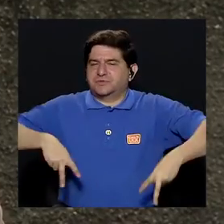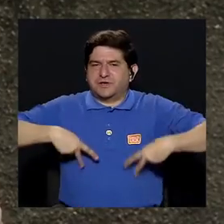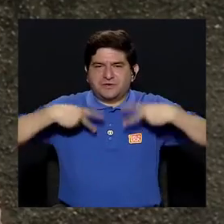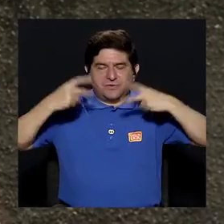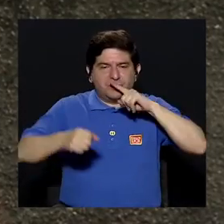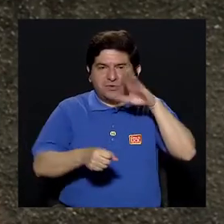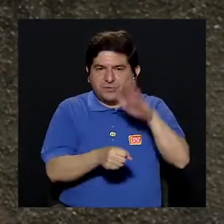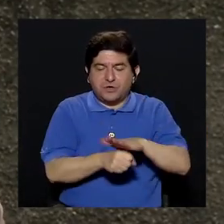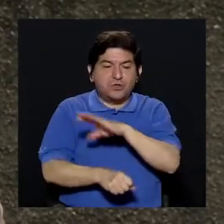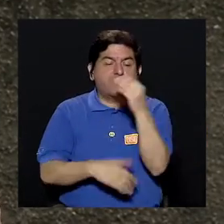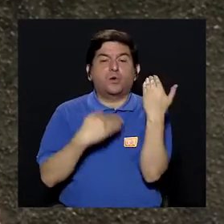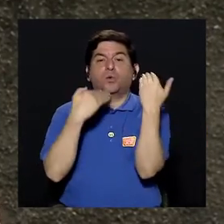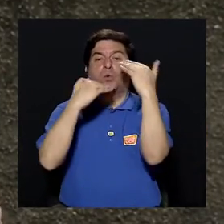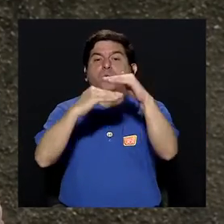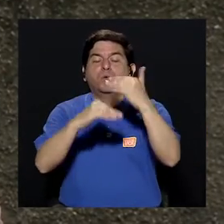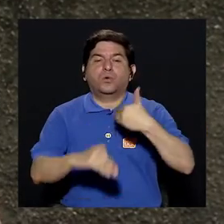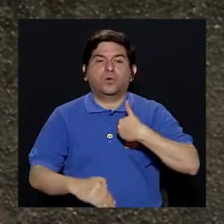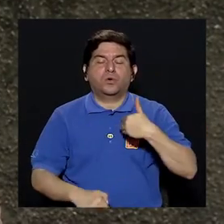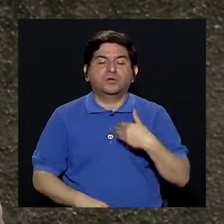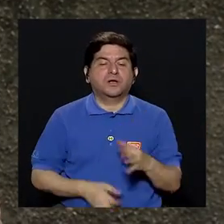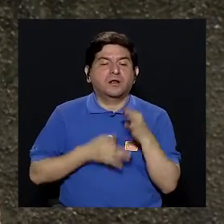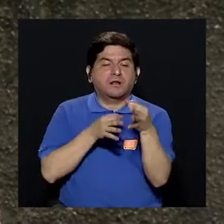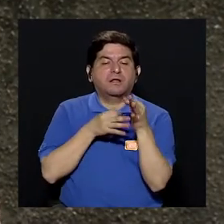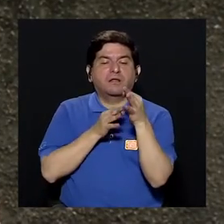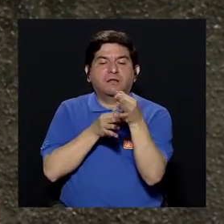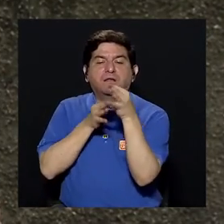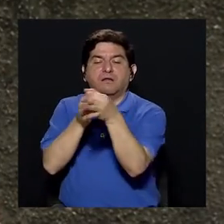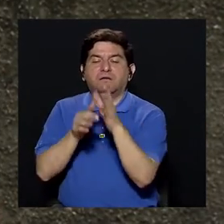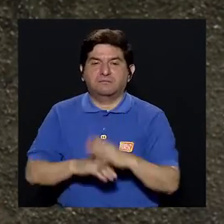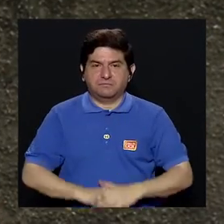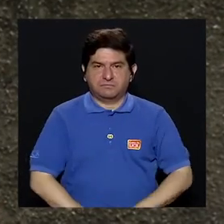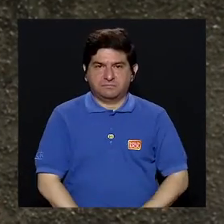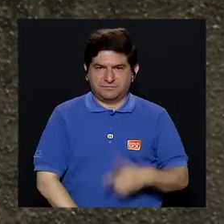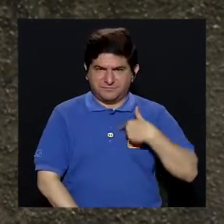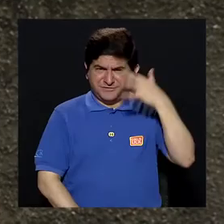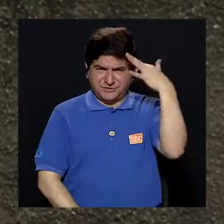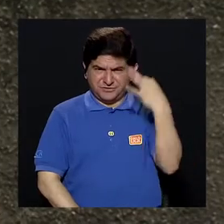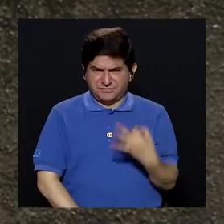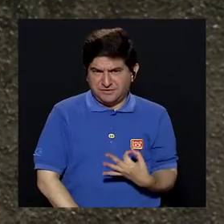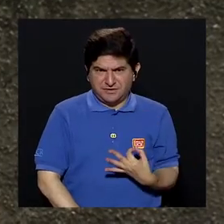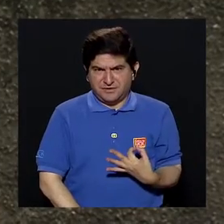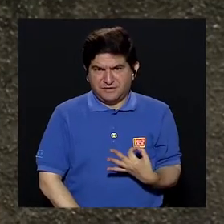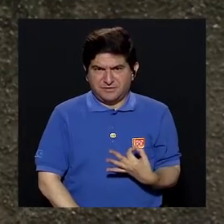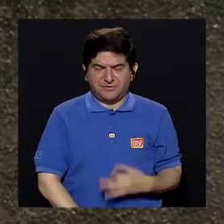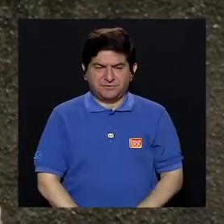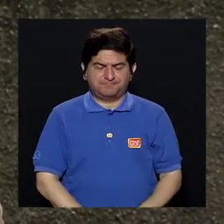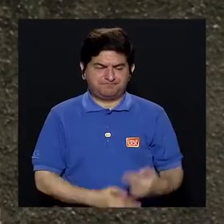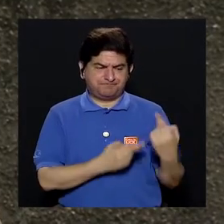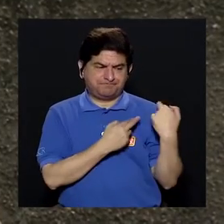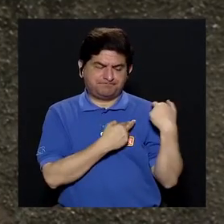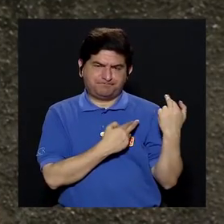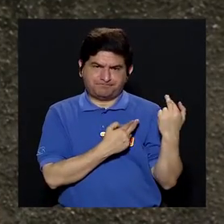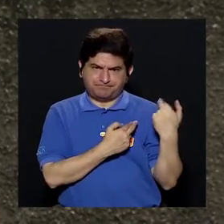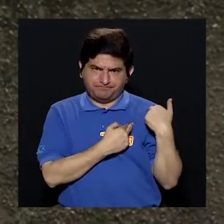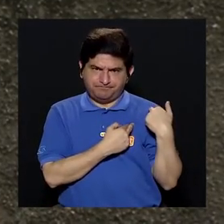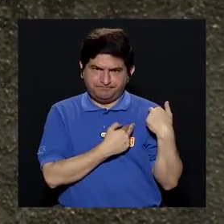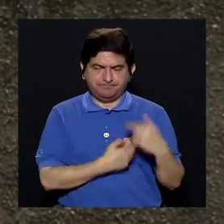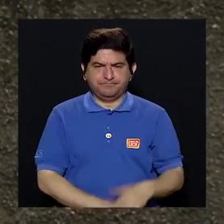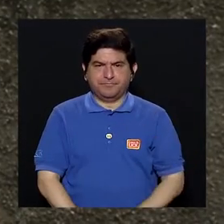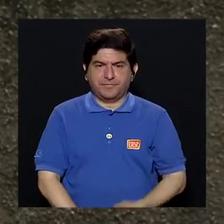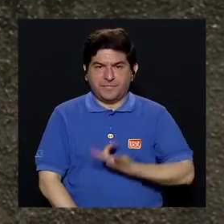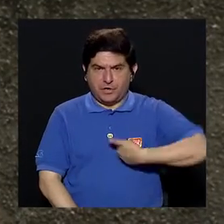de vida, o limitándolos o teniendo que postergarlos. Entonces, creo que nuestra responsabilidad